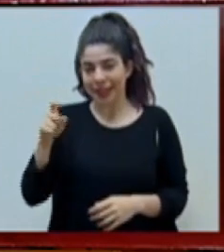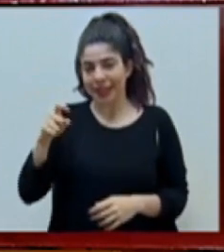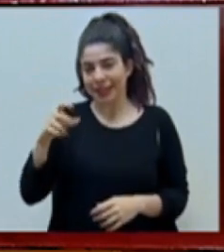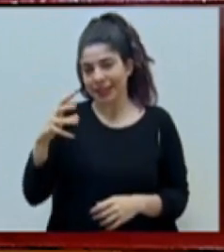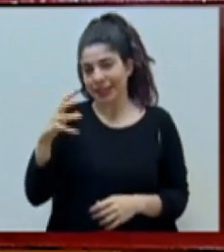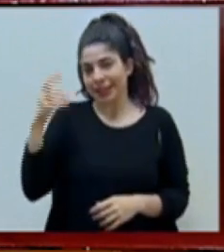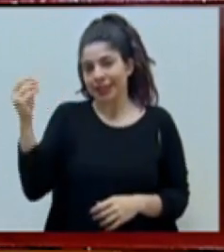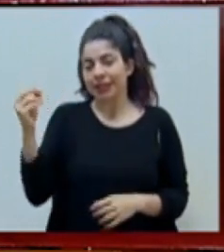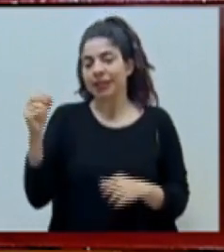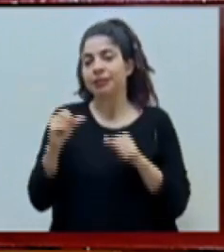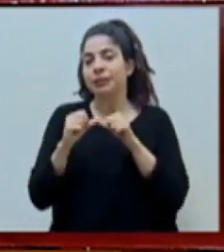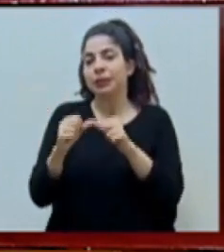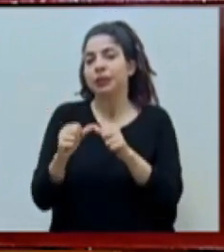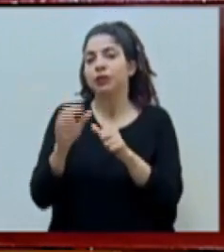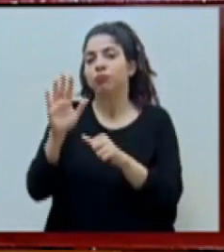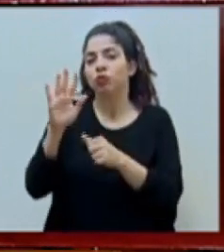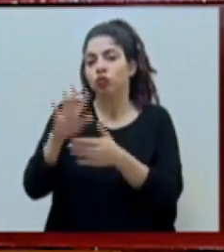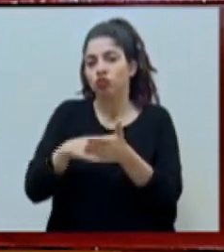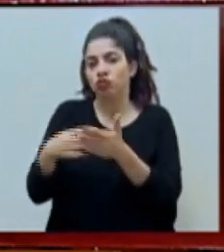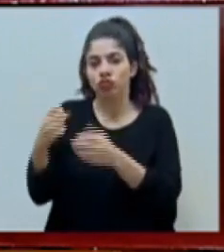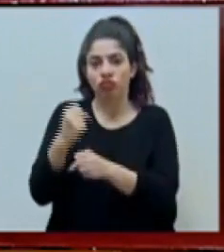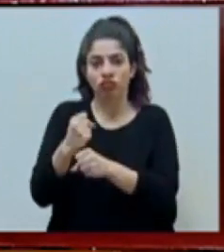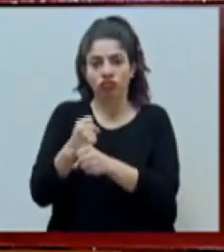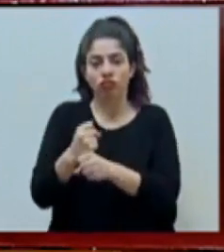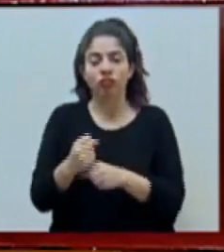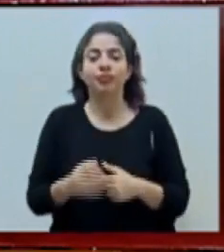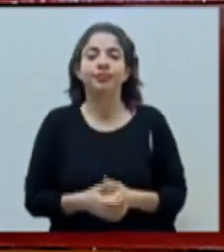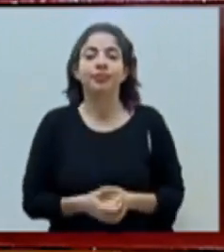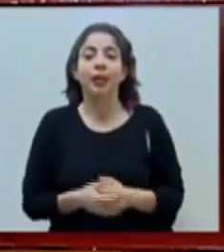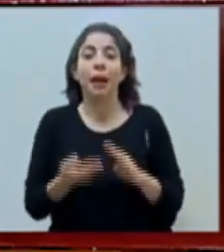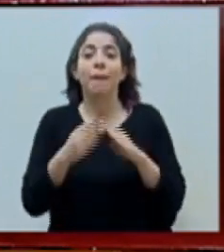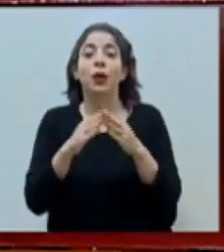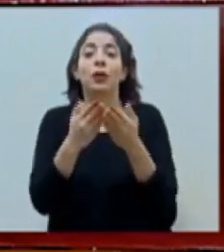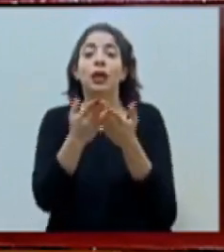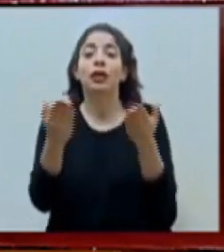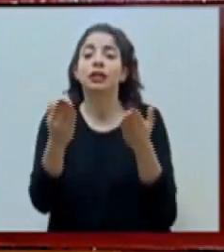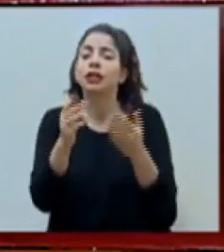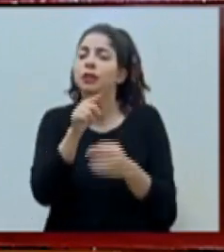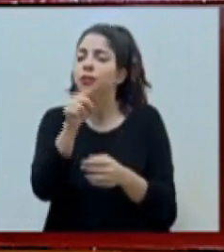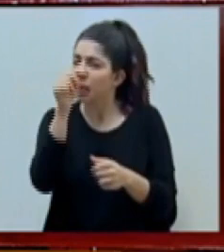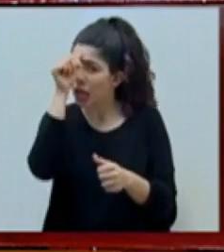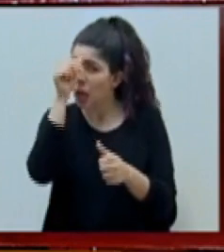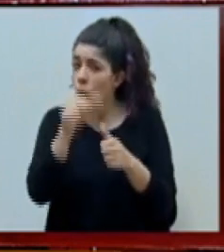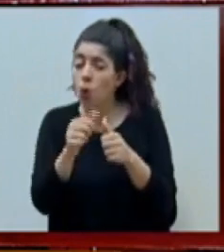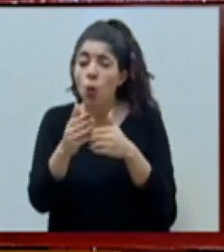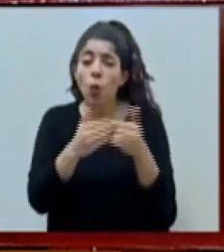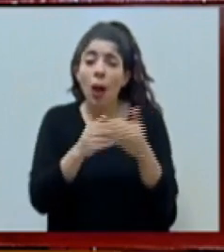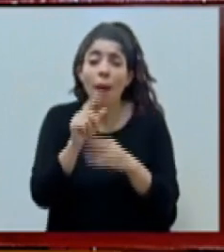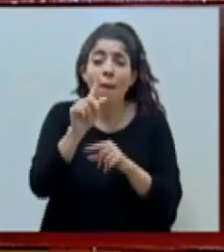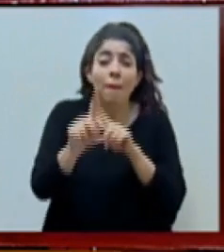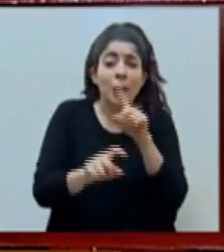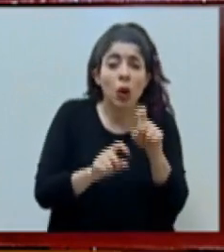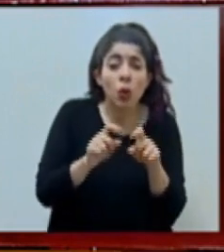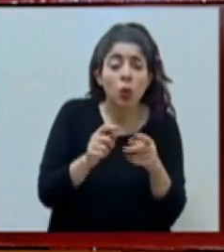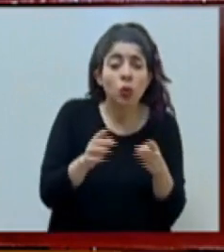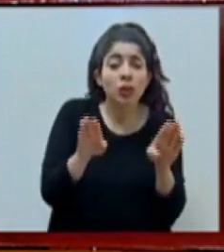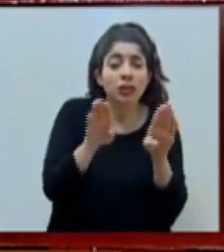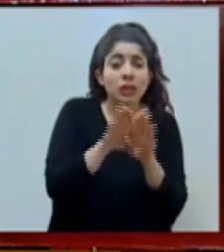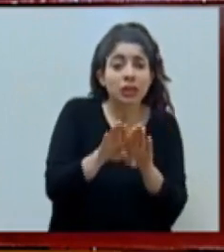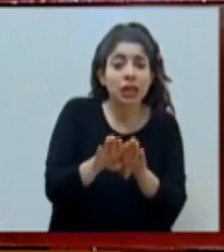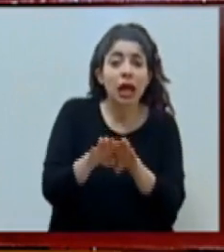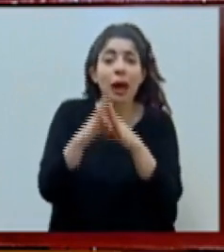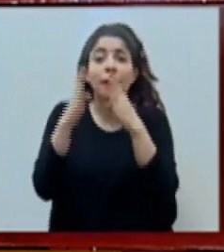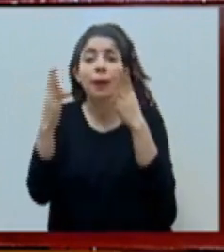de continuar con su agenda de trabajo. A la población le recordamos que para consultar las medidas de cierre,